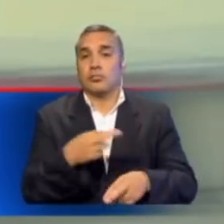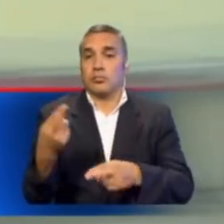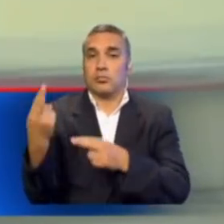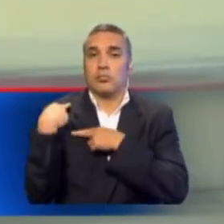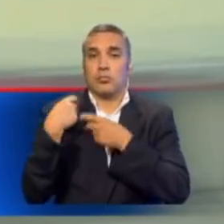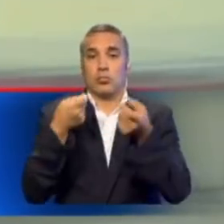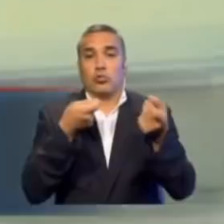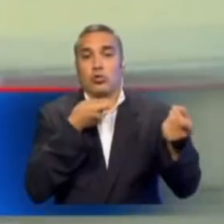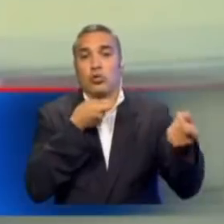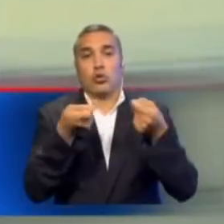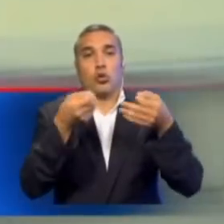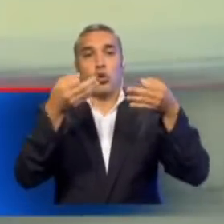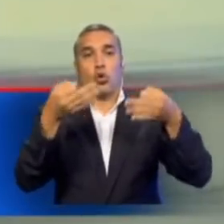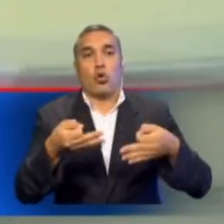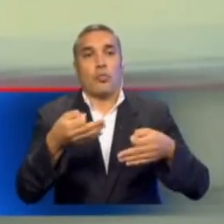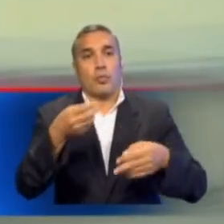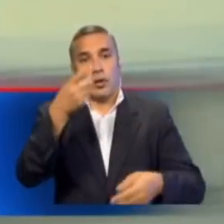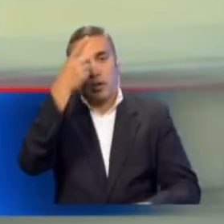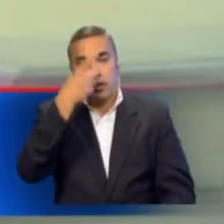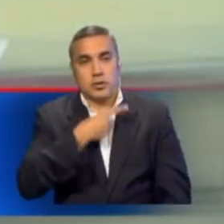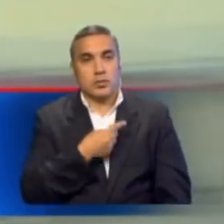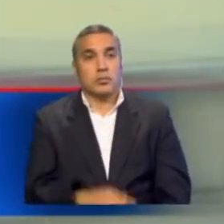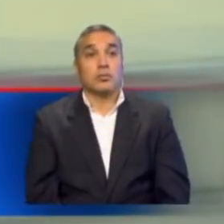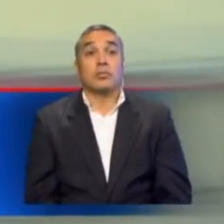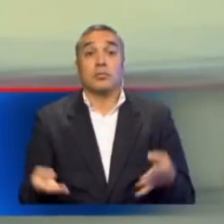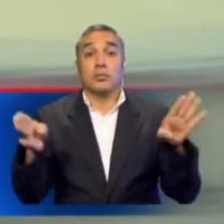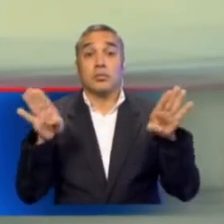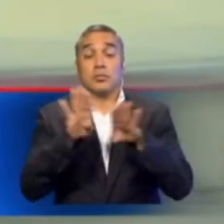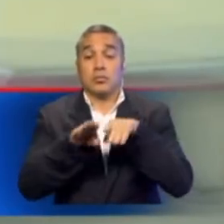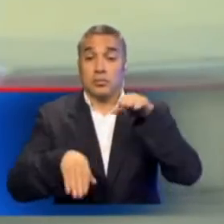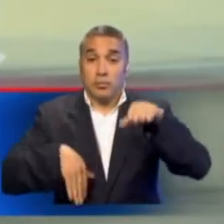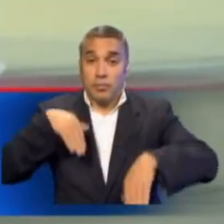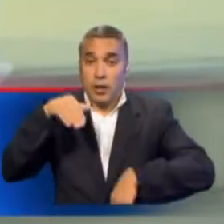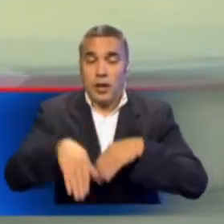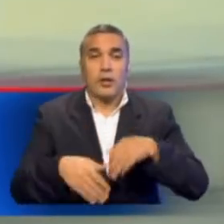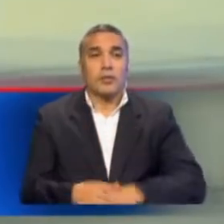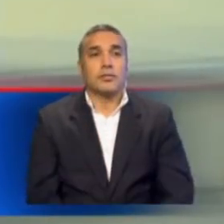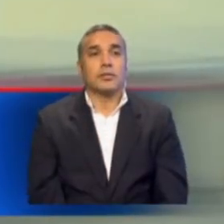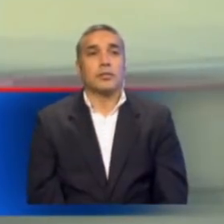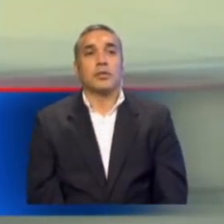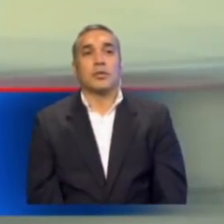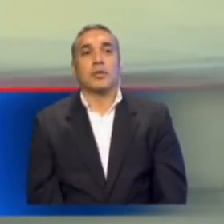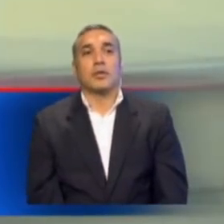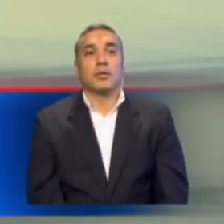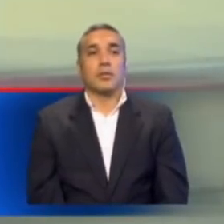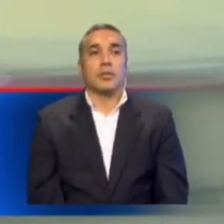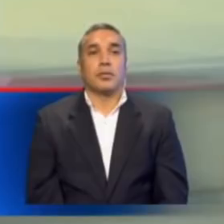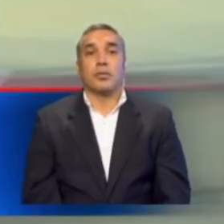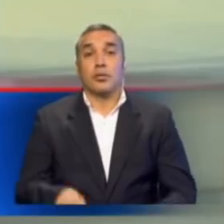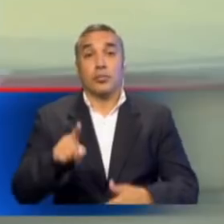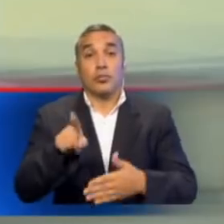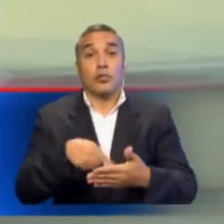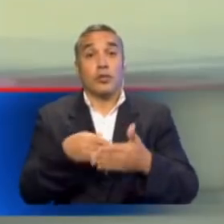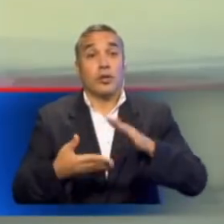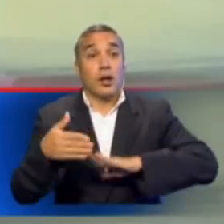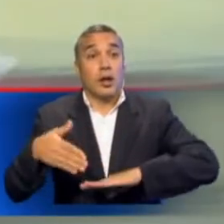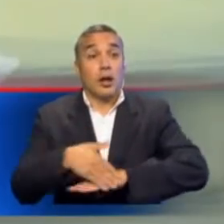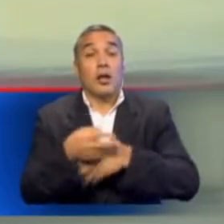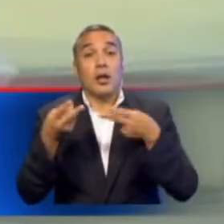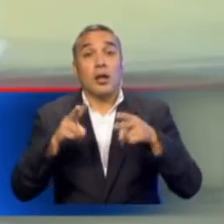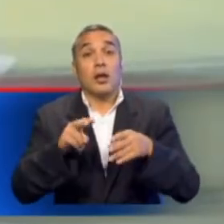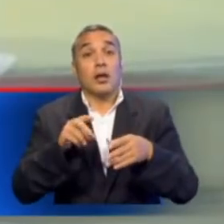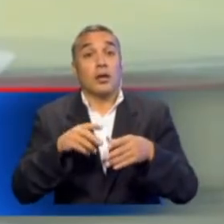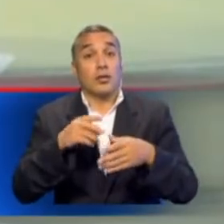encargados del control del cumplimiento de esta medida. Cierre de playas y balnearios Esto durante el toque de queda y fuera